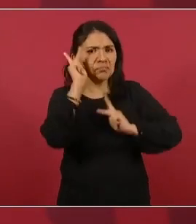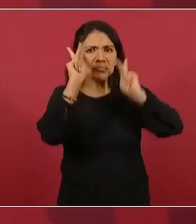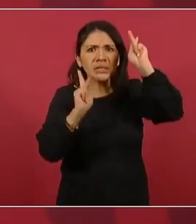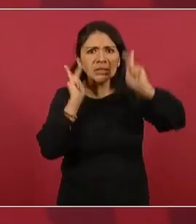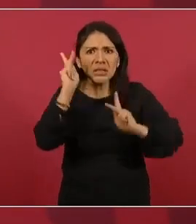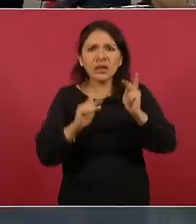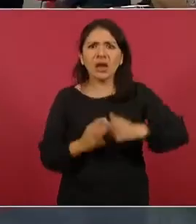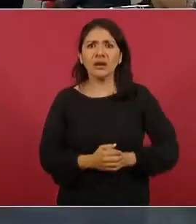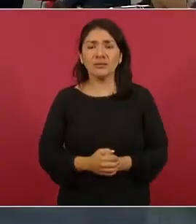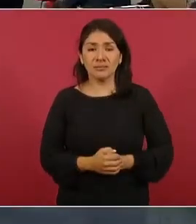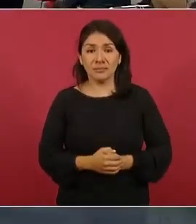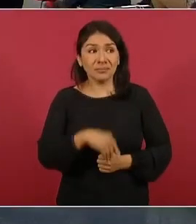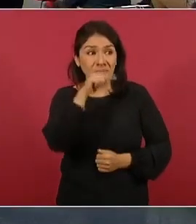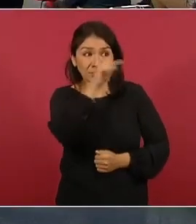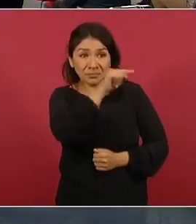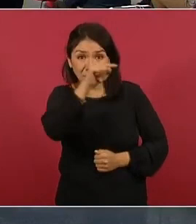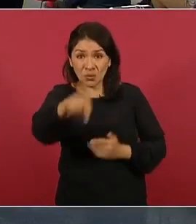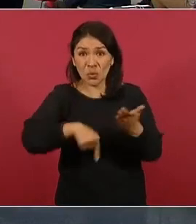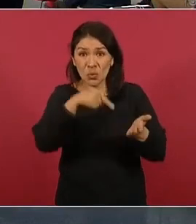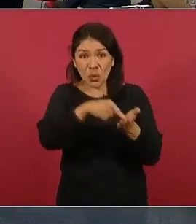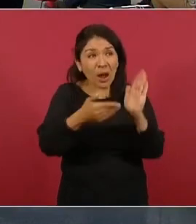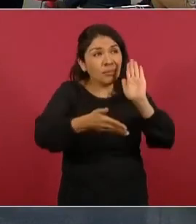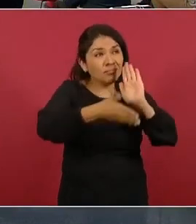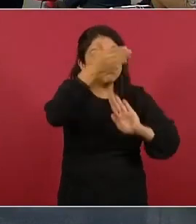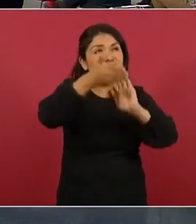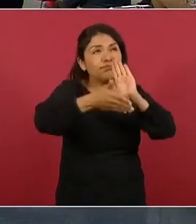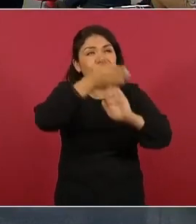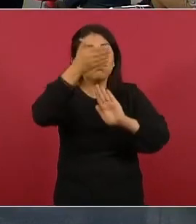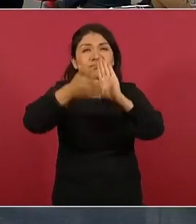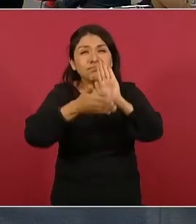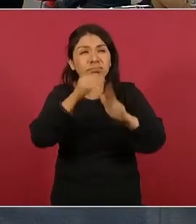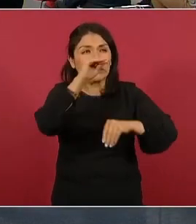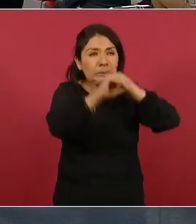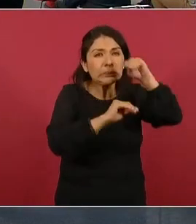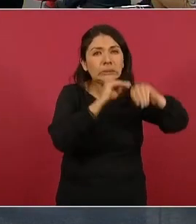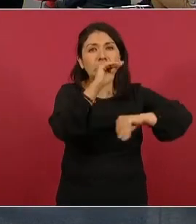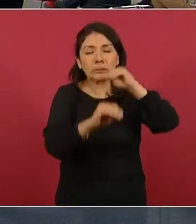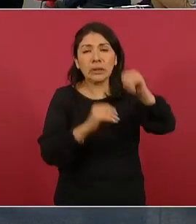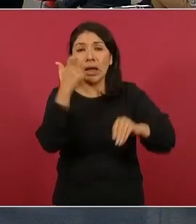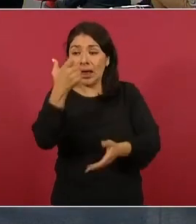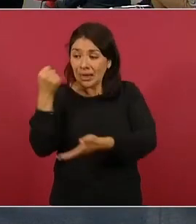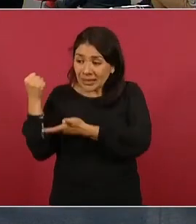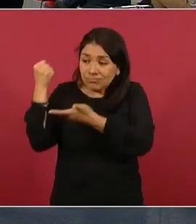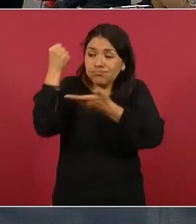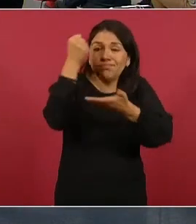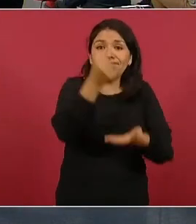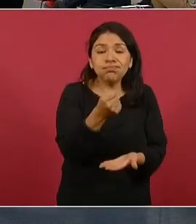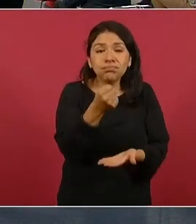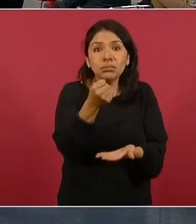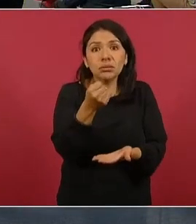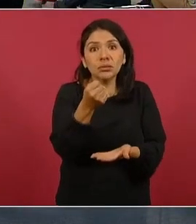porque cuestan o se invirtieron